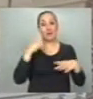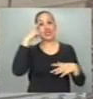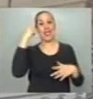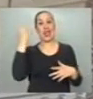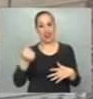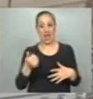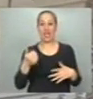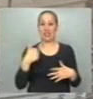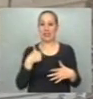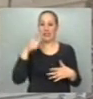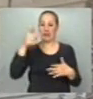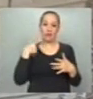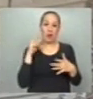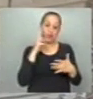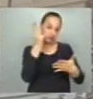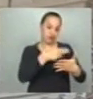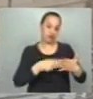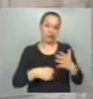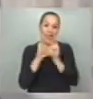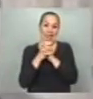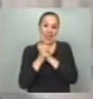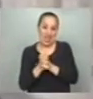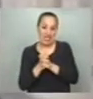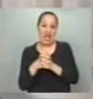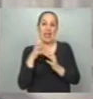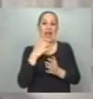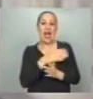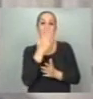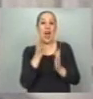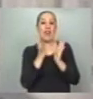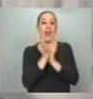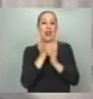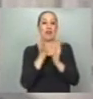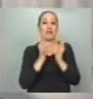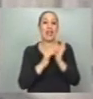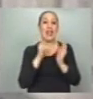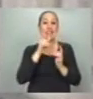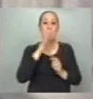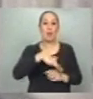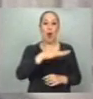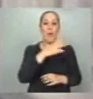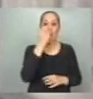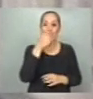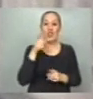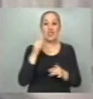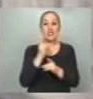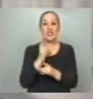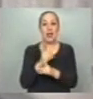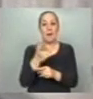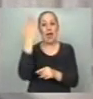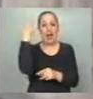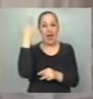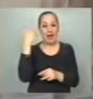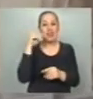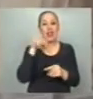lo representé a él rezando al lado de la Basílica de San José de Flores, que es donde él tuvo la revelación